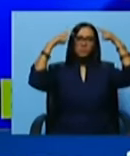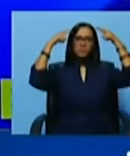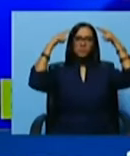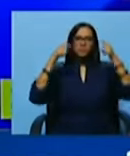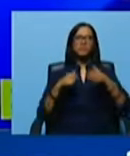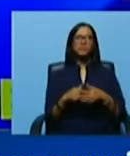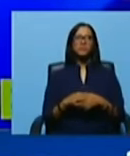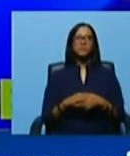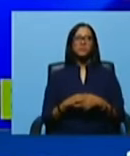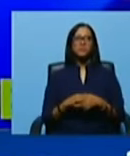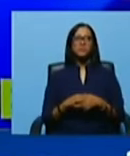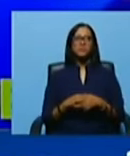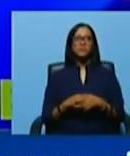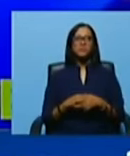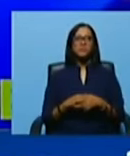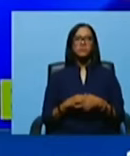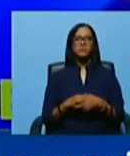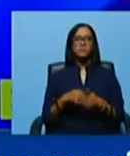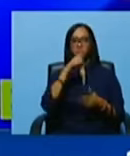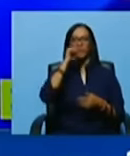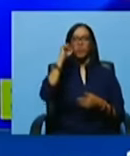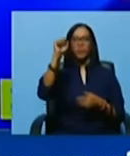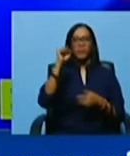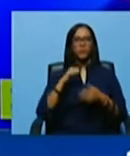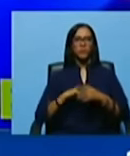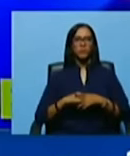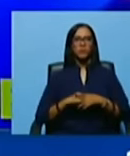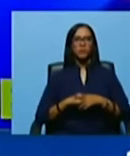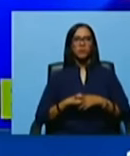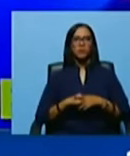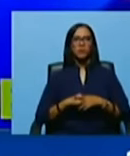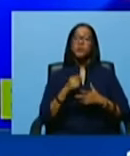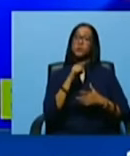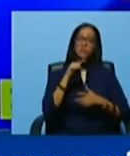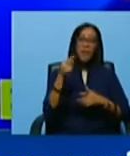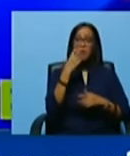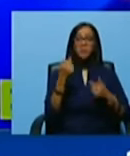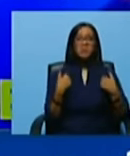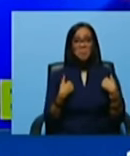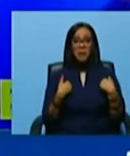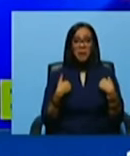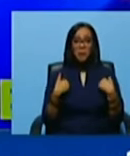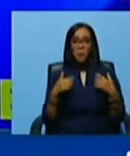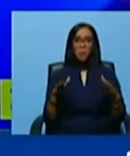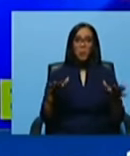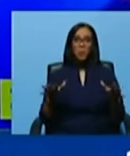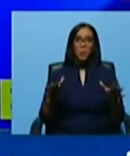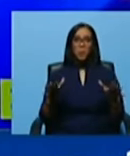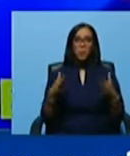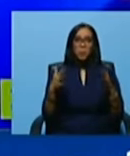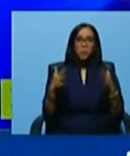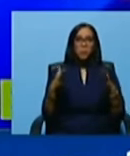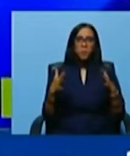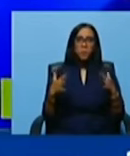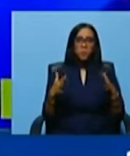pa allí porque no les quien claro entonces maduro Ya se está quitando a millones de personas de encima a millones un territorio para mandar ellos como la